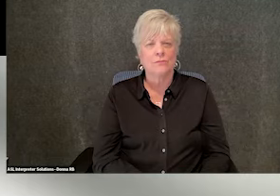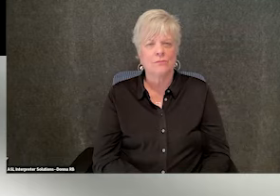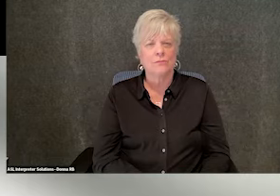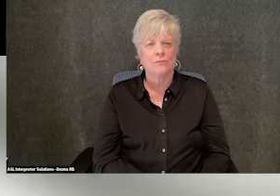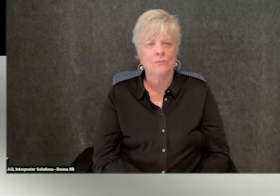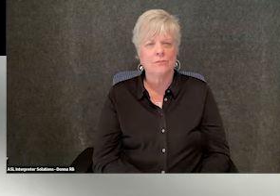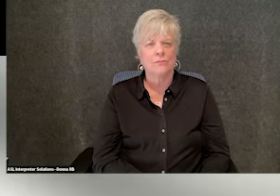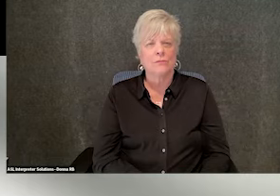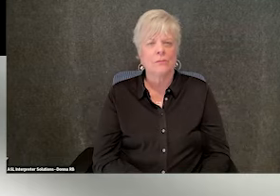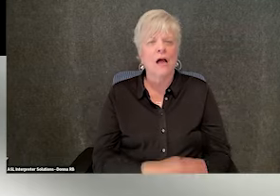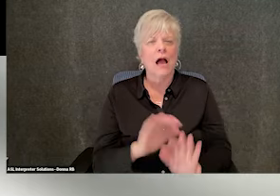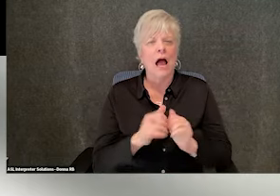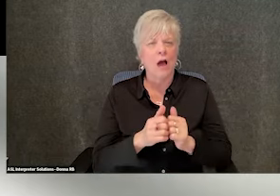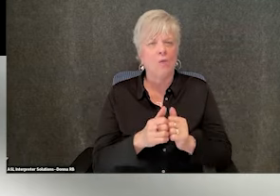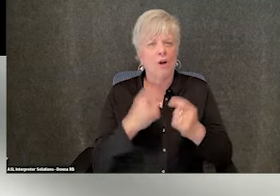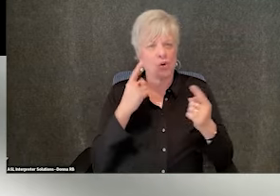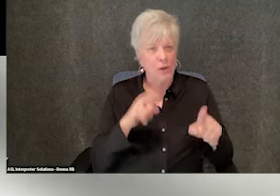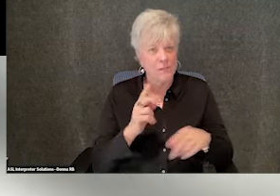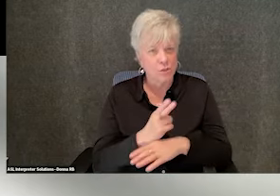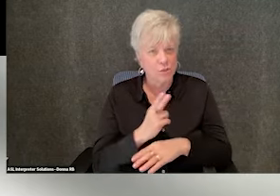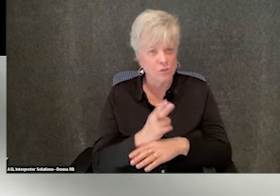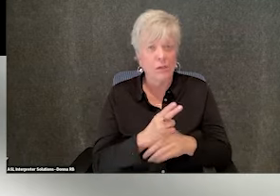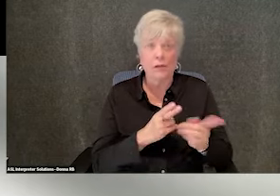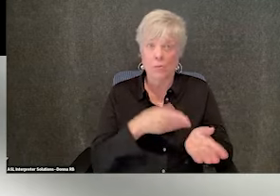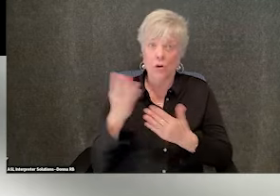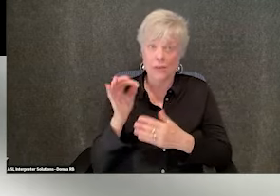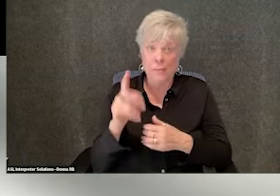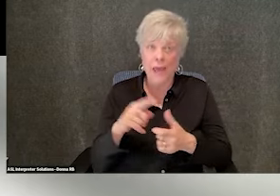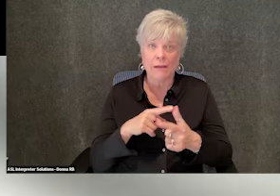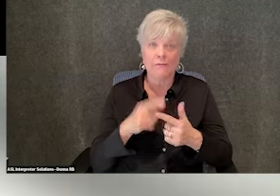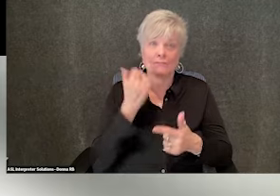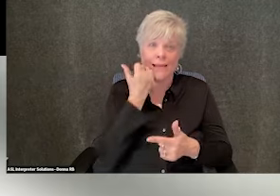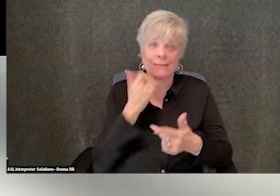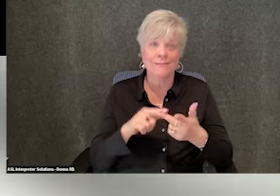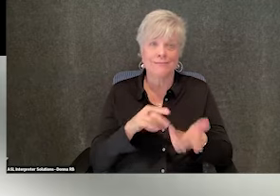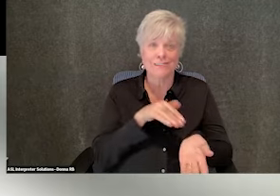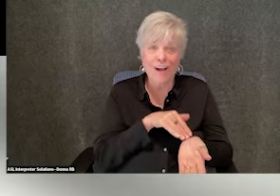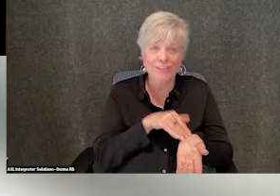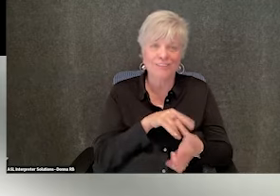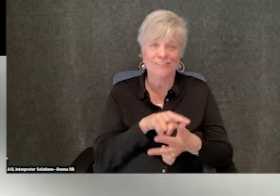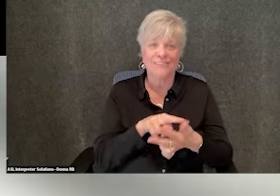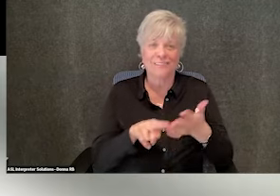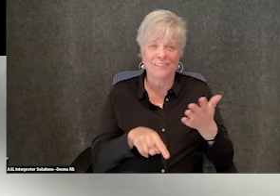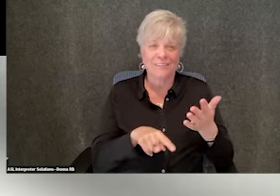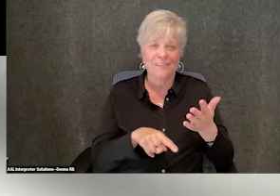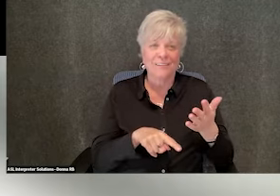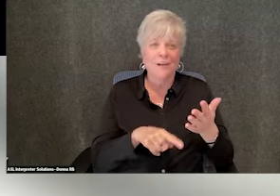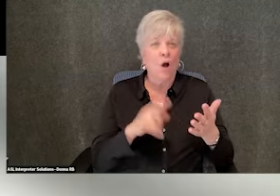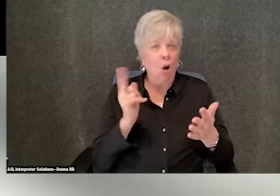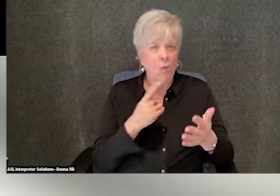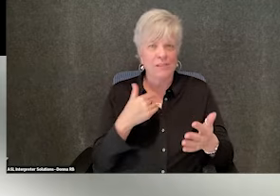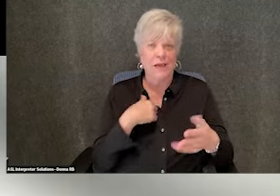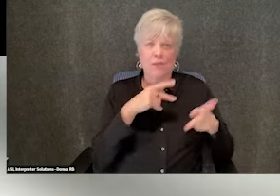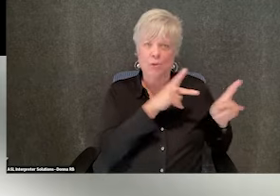sí cabe dentro del derecho de una persona que está funcionando como un tomador